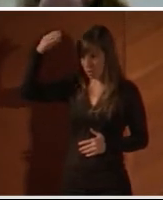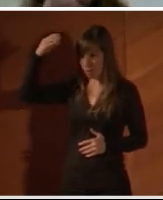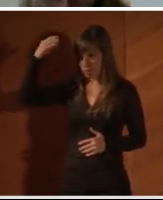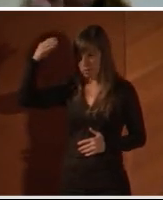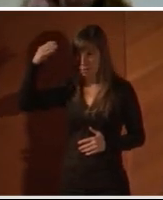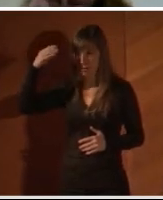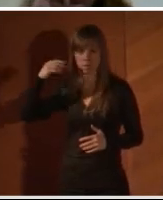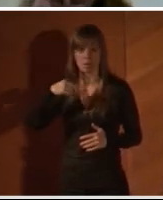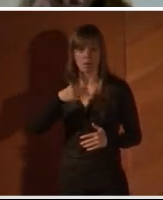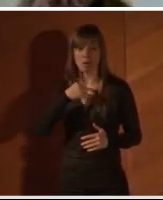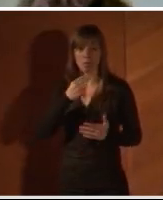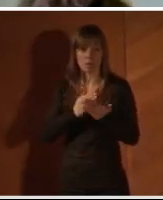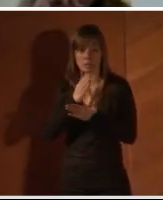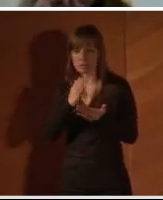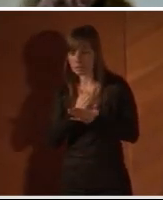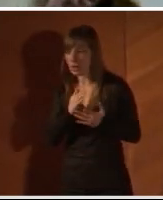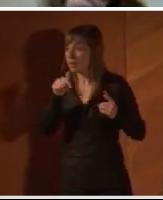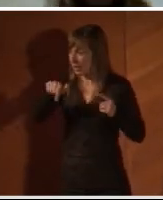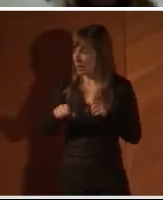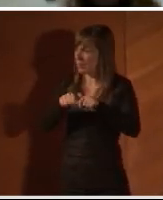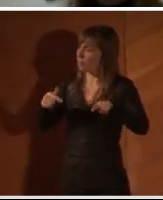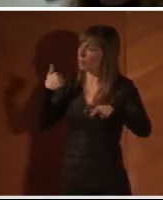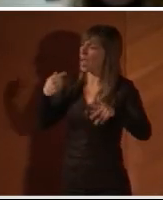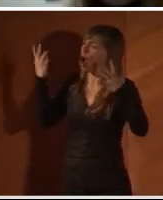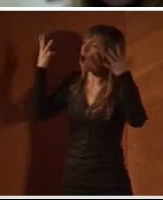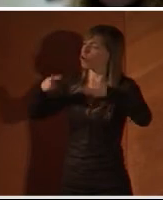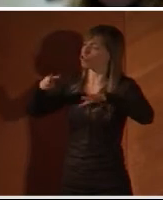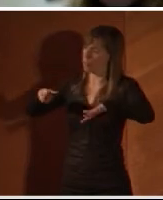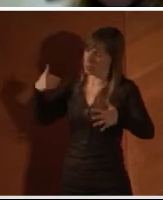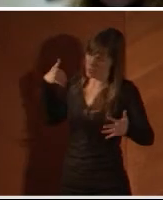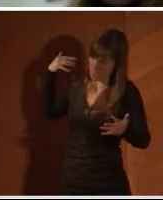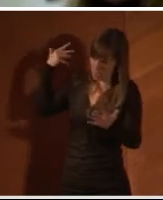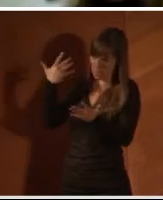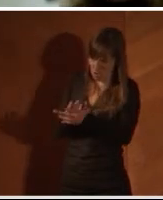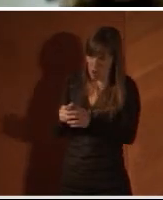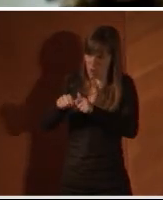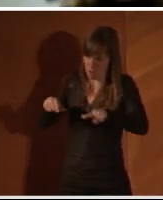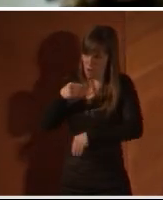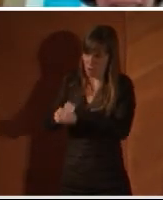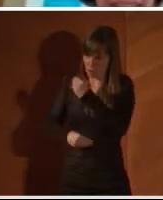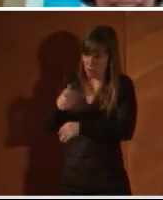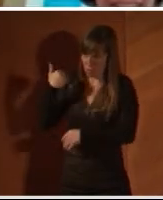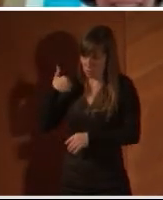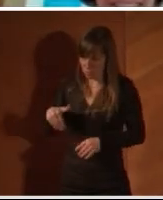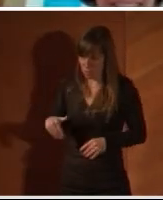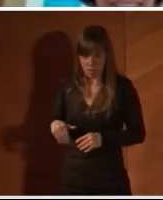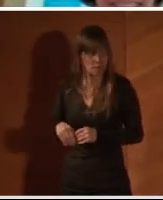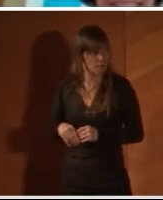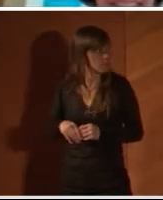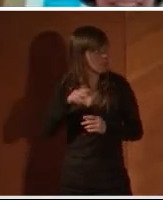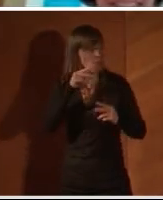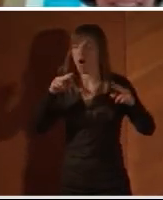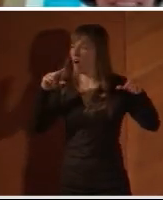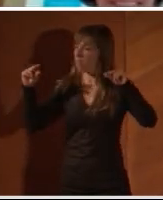utilizamos esta plataforma desde hace más de 8 meses. En A Coruña, el Madrid. Voy al baño toda la mañana.